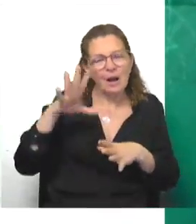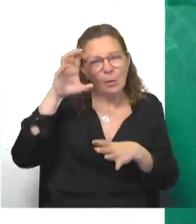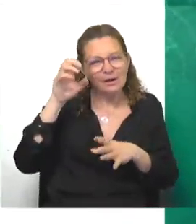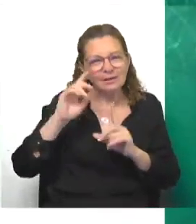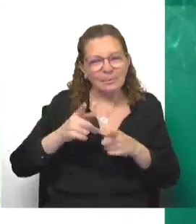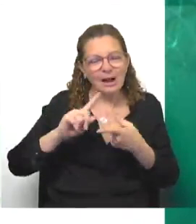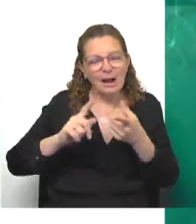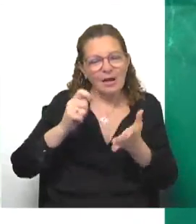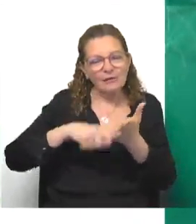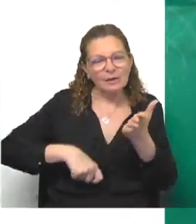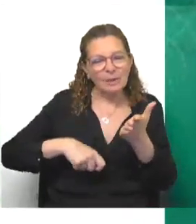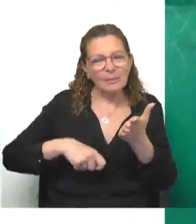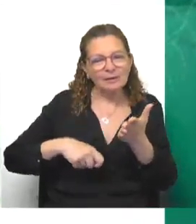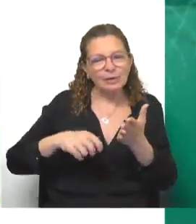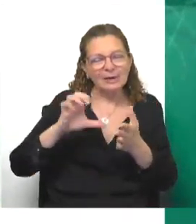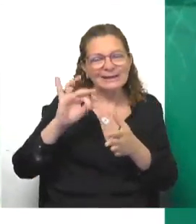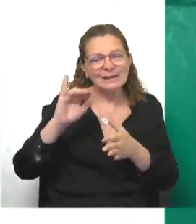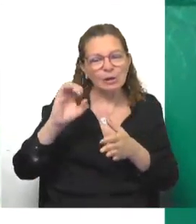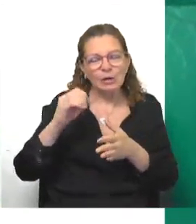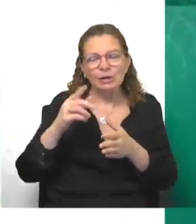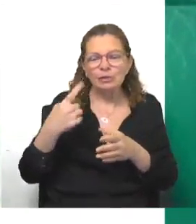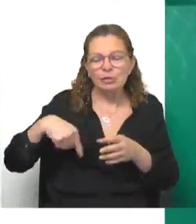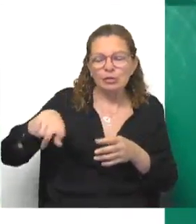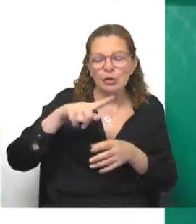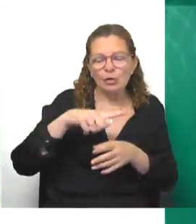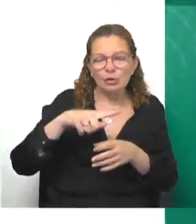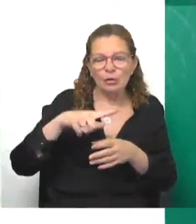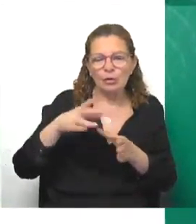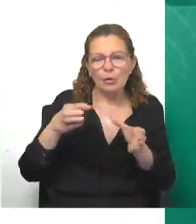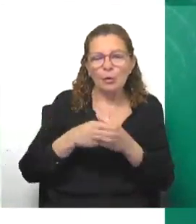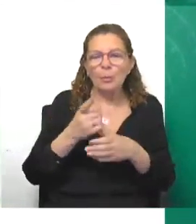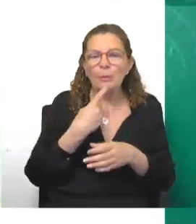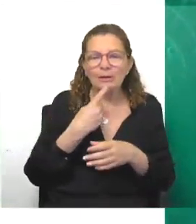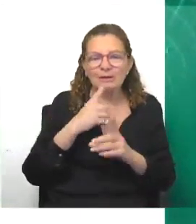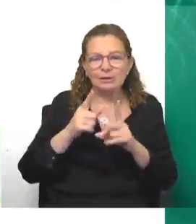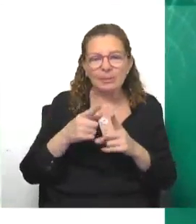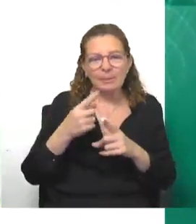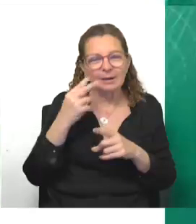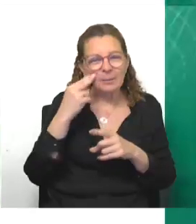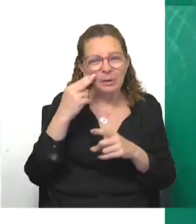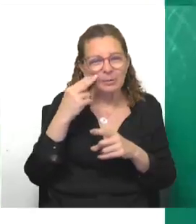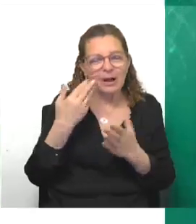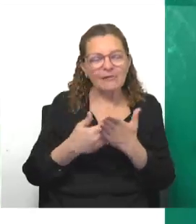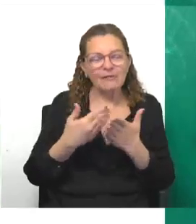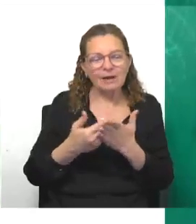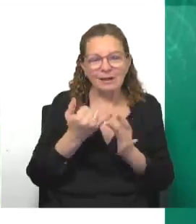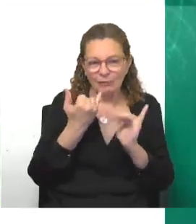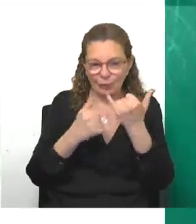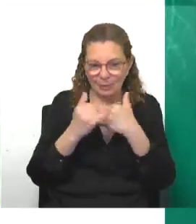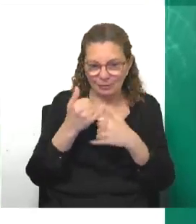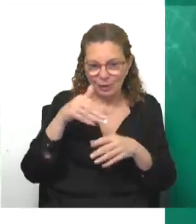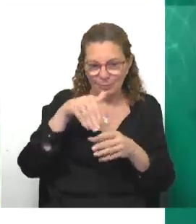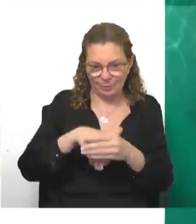además la firma de un pacto ético del que participaron todos los partidos políticos para evitar la desinformación en el marco del proceso